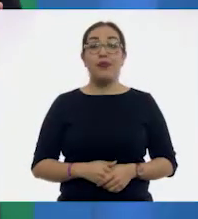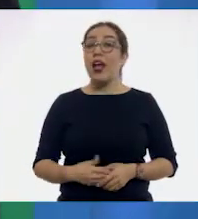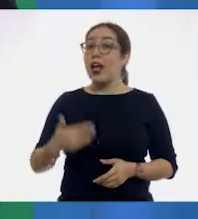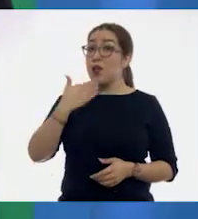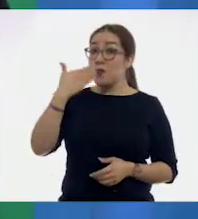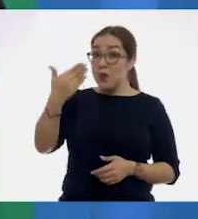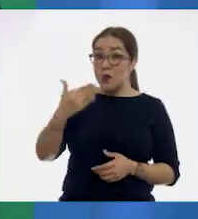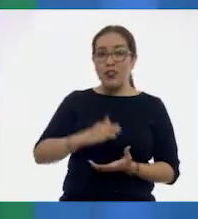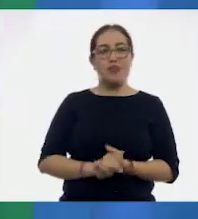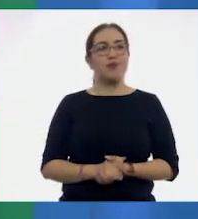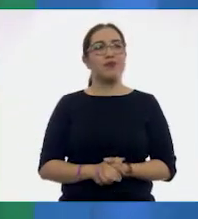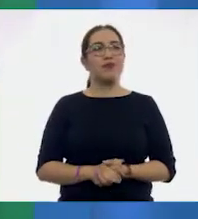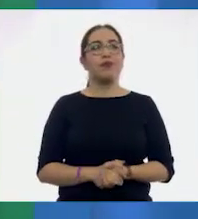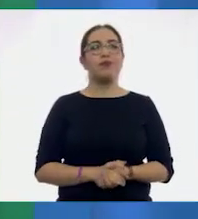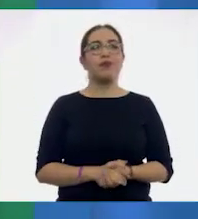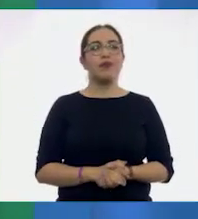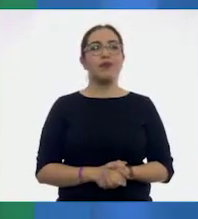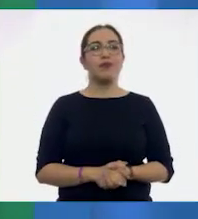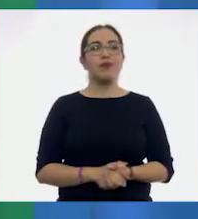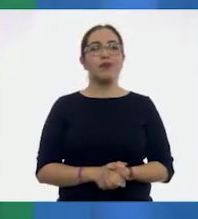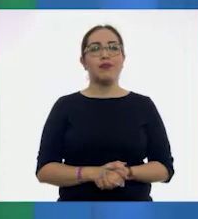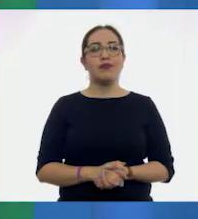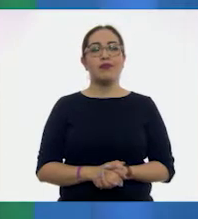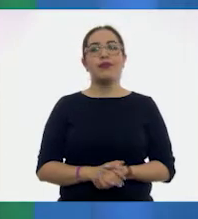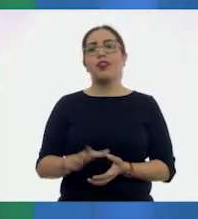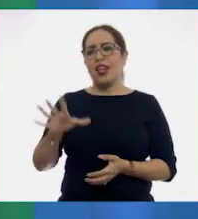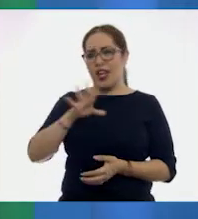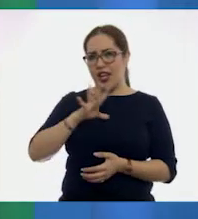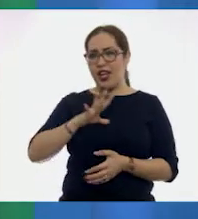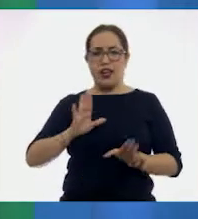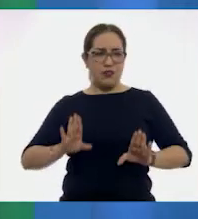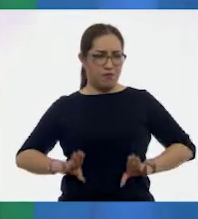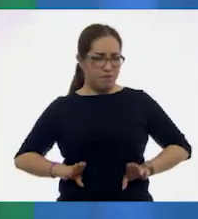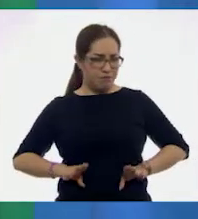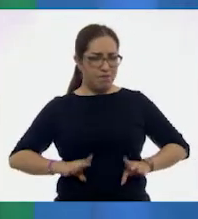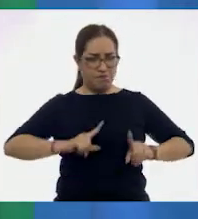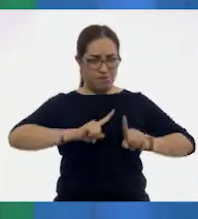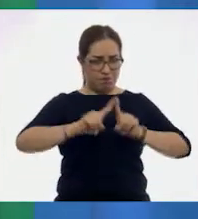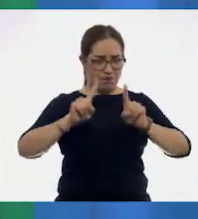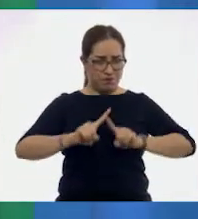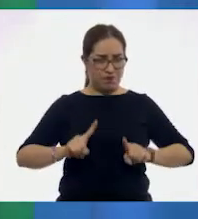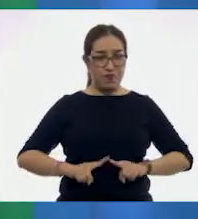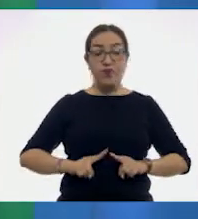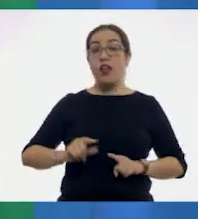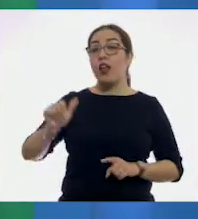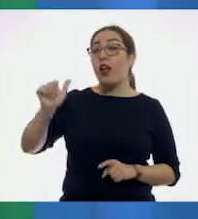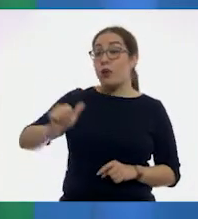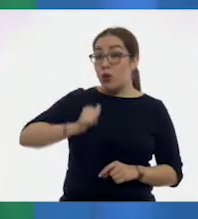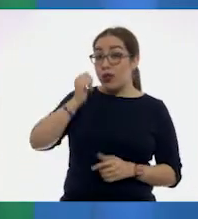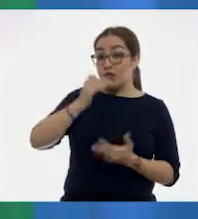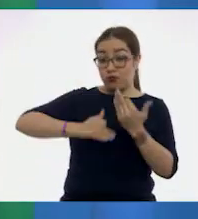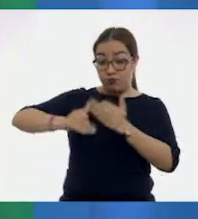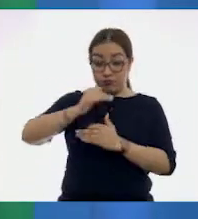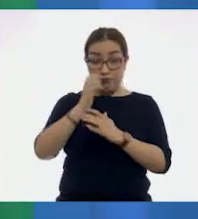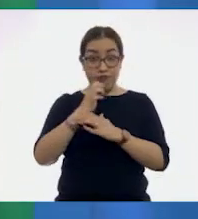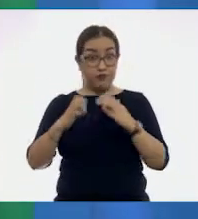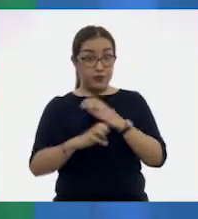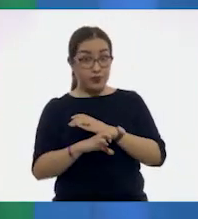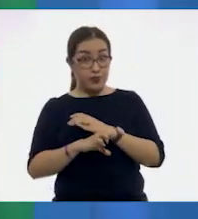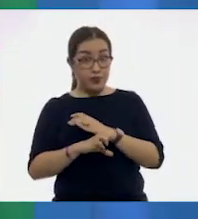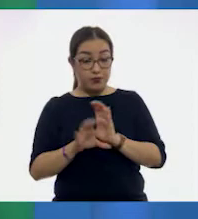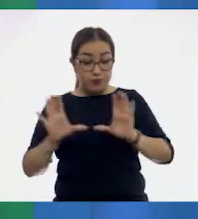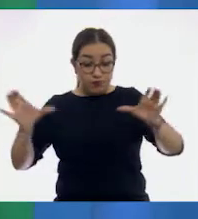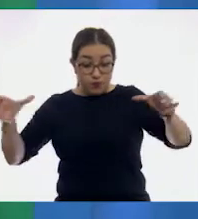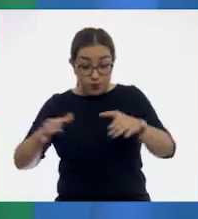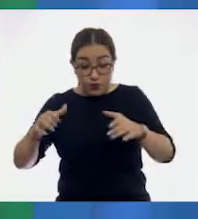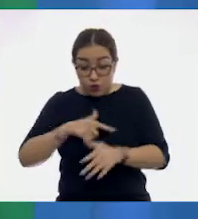Cada organismo tiene ciertas características que le permiten aprovechar los recursos del ecosistema en que